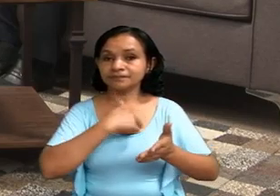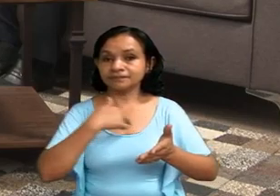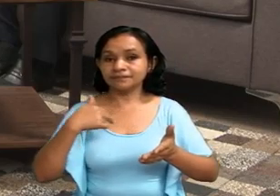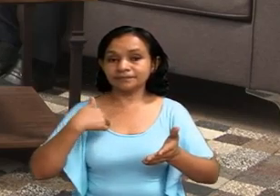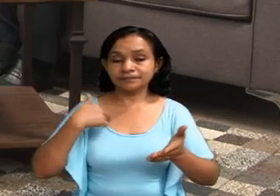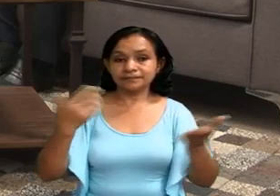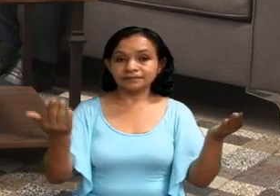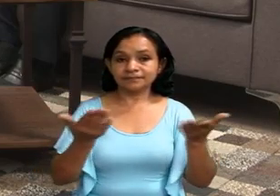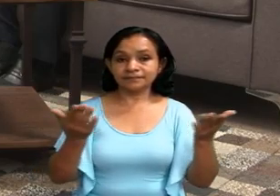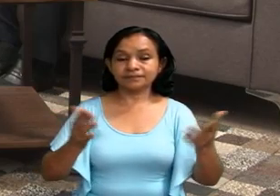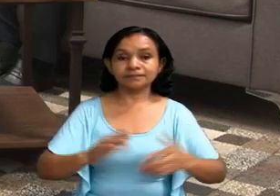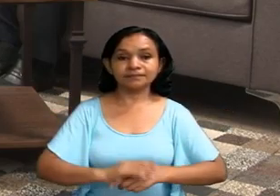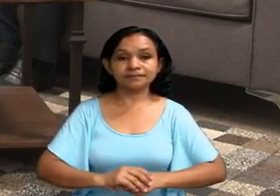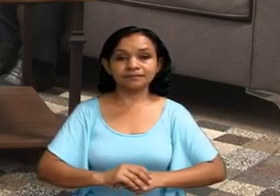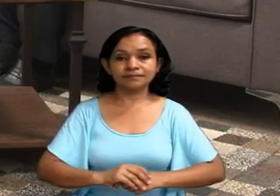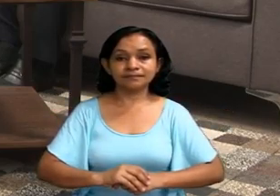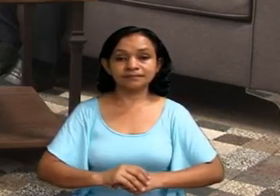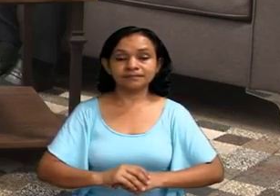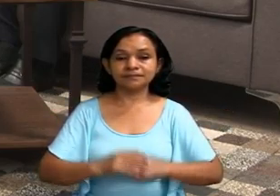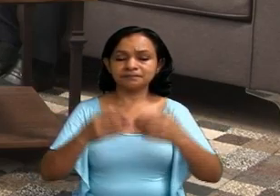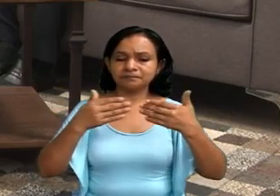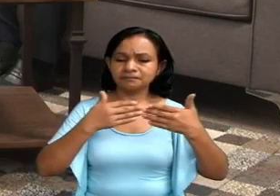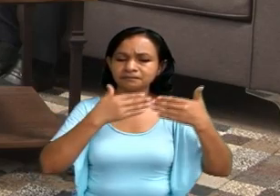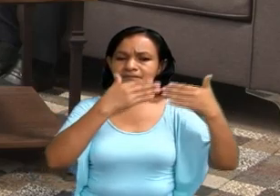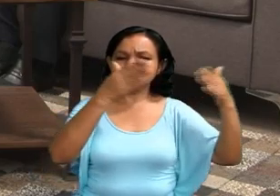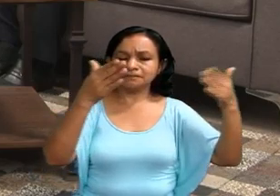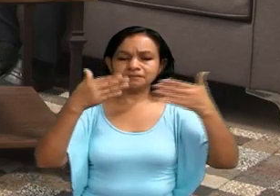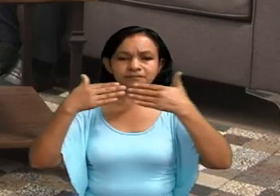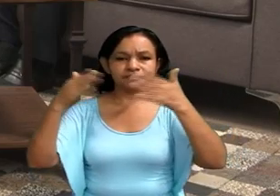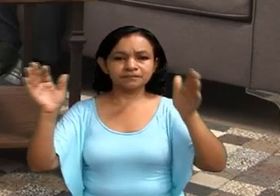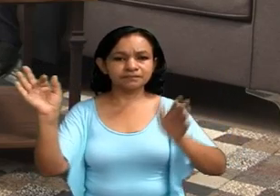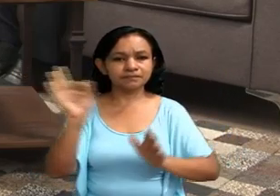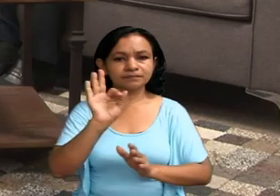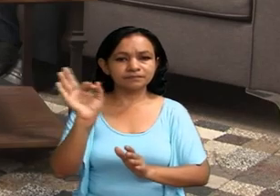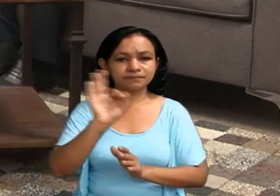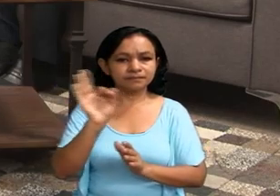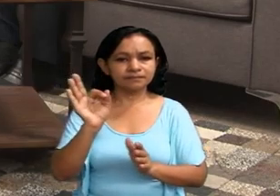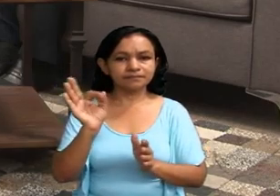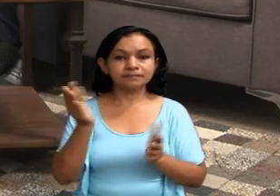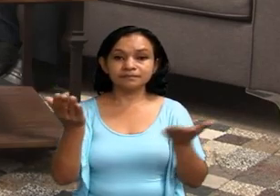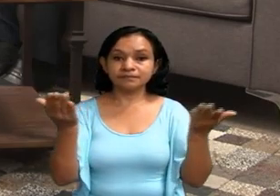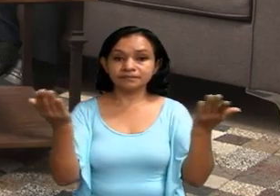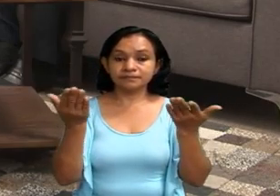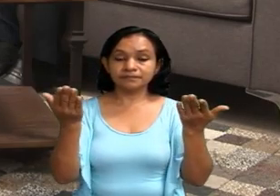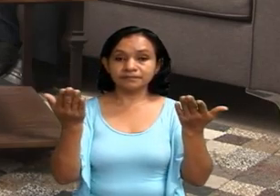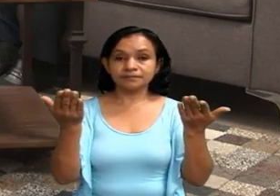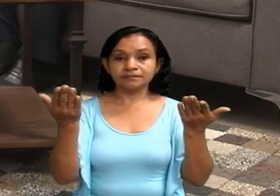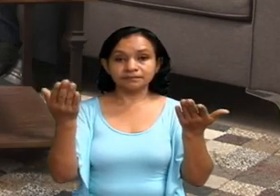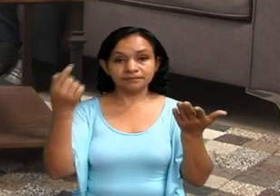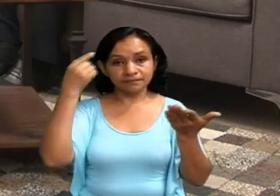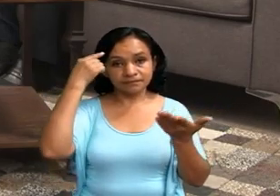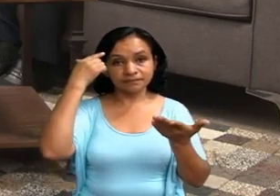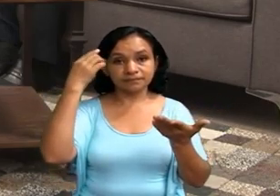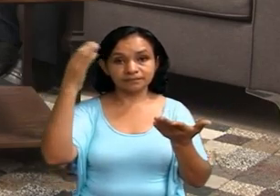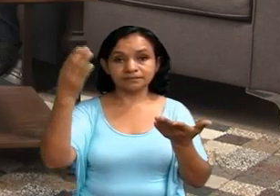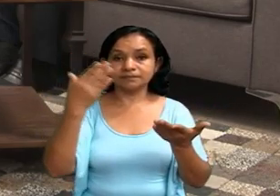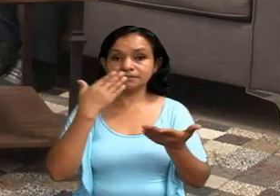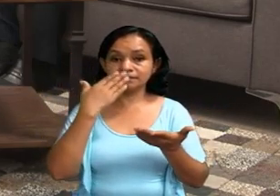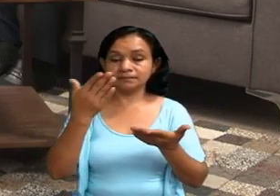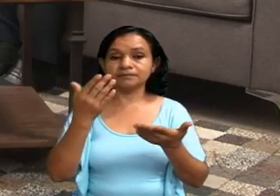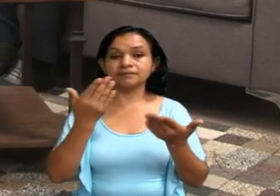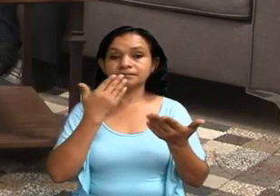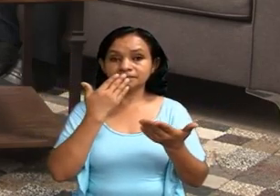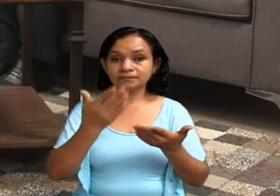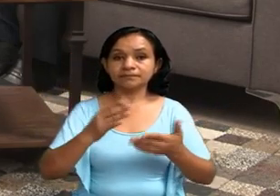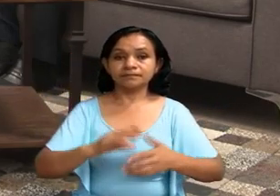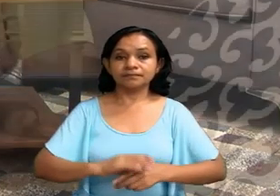así, tan abierto en cierta medida, pues las expectativas creo que para las conquistas son bastante altas. Claro,